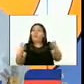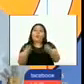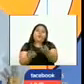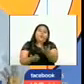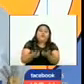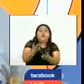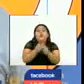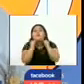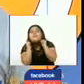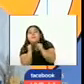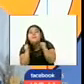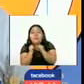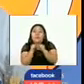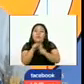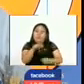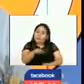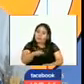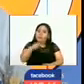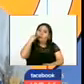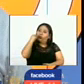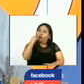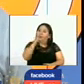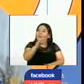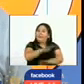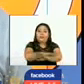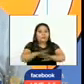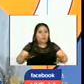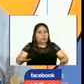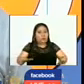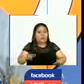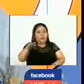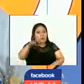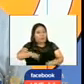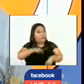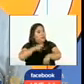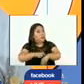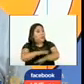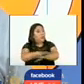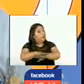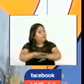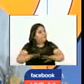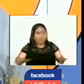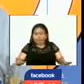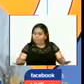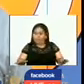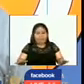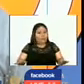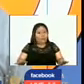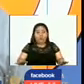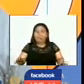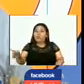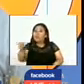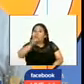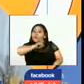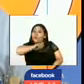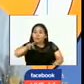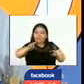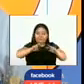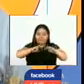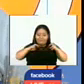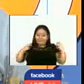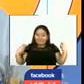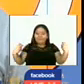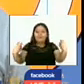calentarnos. Es importante que no lo hagamos, al menos en este preciso momento. No, no provoquemos